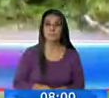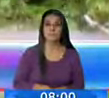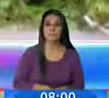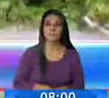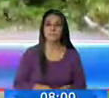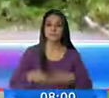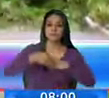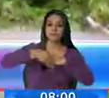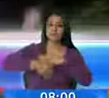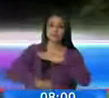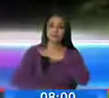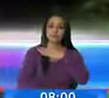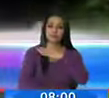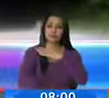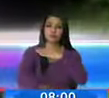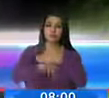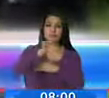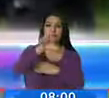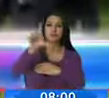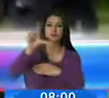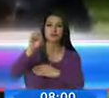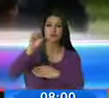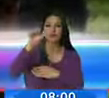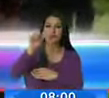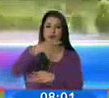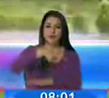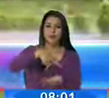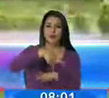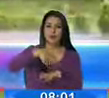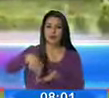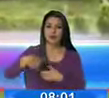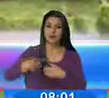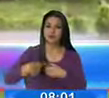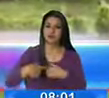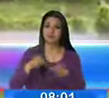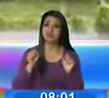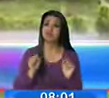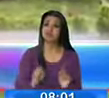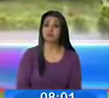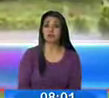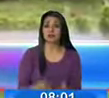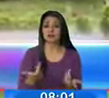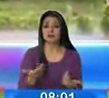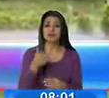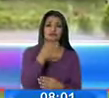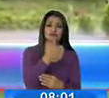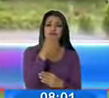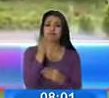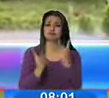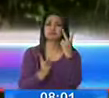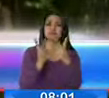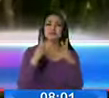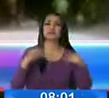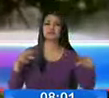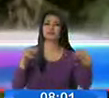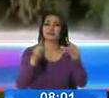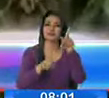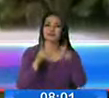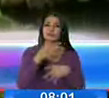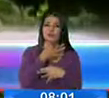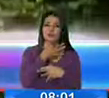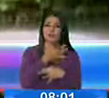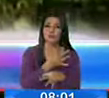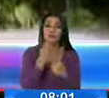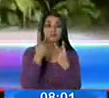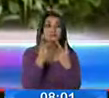Las cascadas del sector Urauco, perteneciente a la parroquia rural de Yoa, es una buena alternativa para los amantes de la naturaleza, quienes con pocas